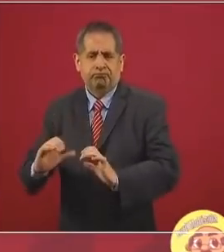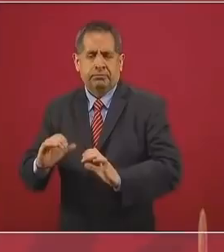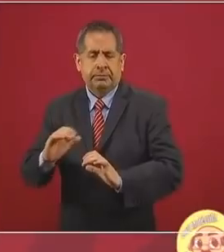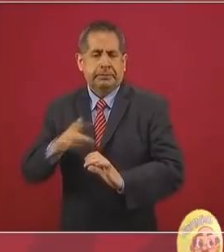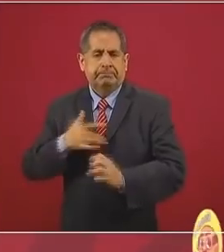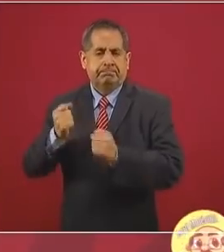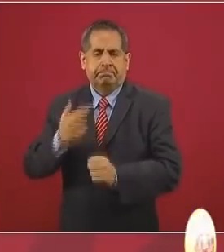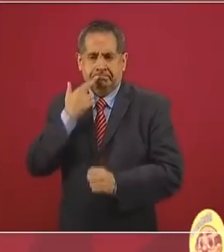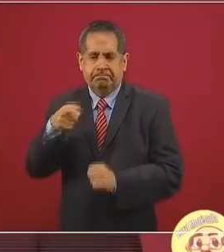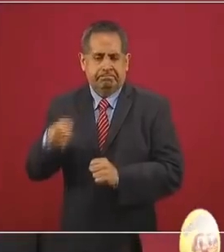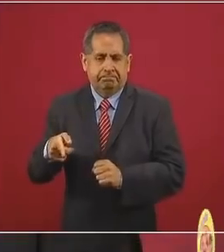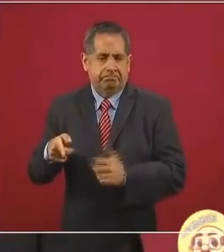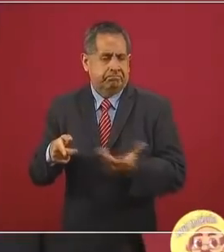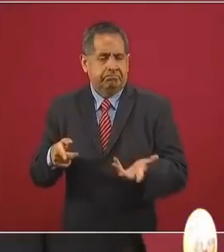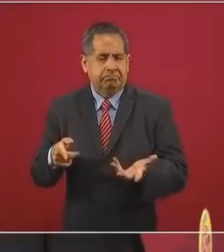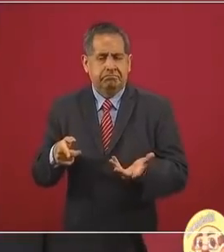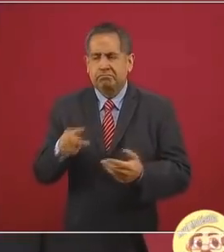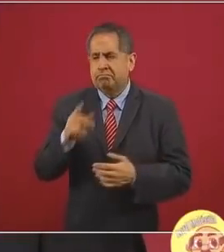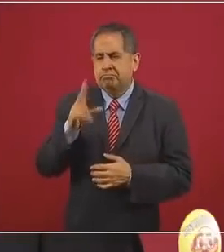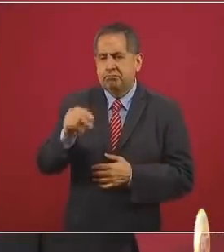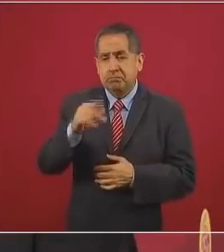asegurado, que no